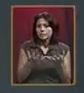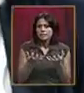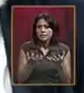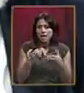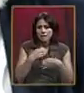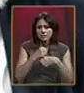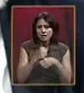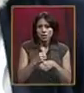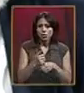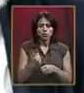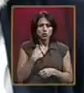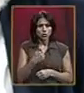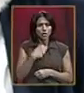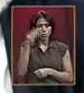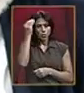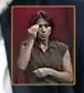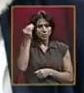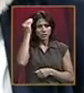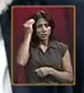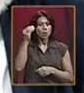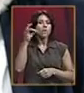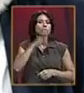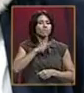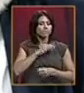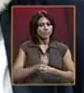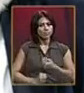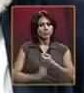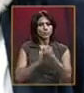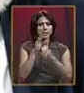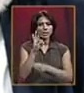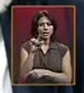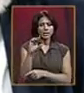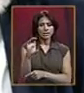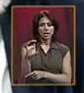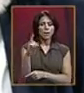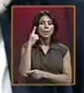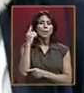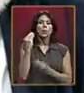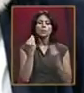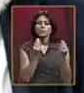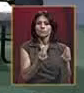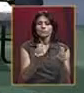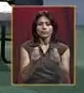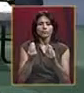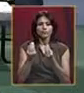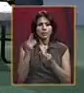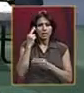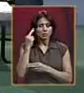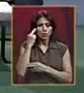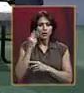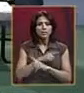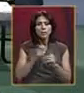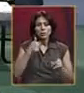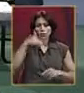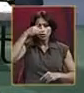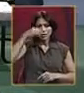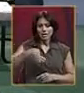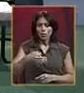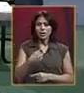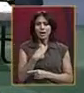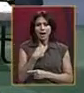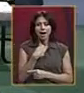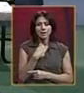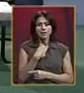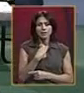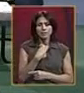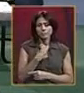hacerlo, y bueno, yo tengo una posición claramente favorable al TLC por una gran cantidad de razones, pero yo creo que hay